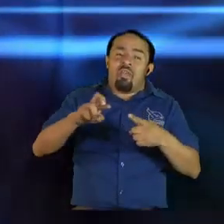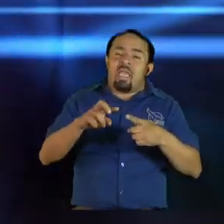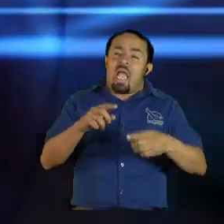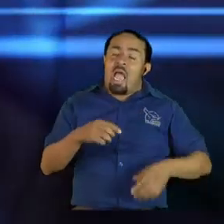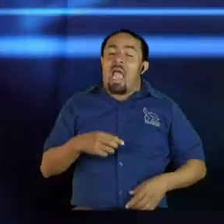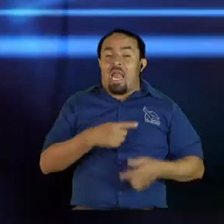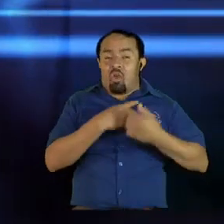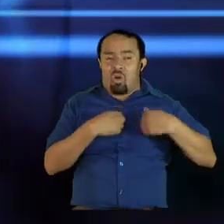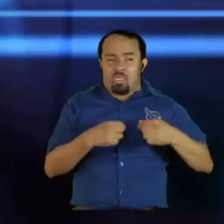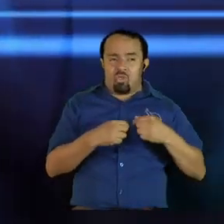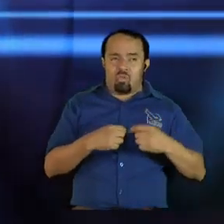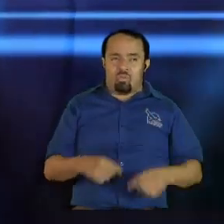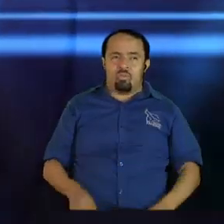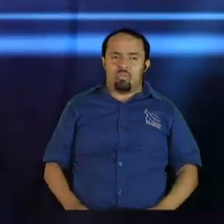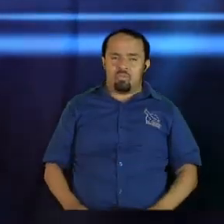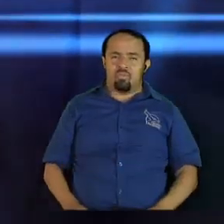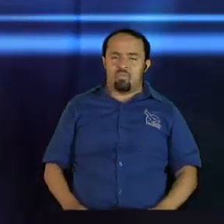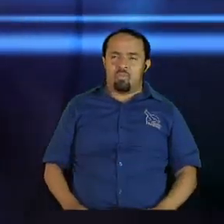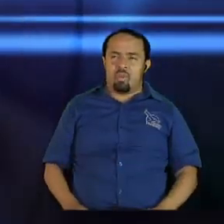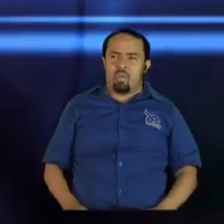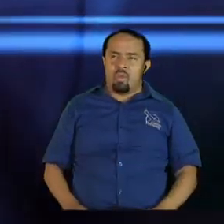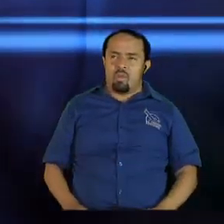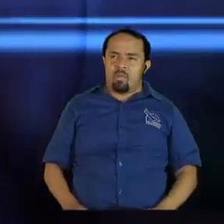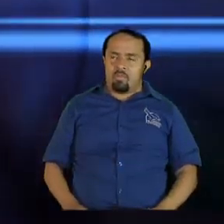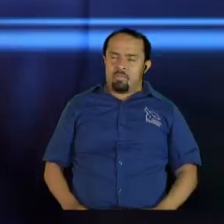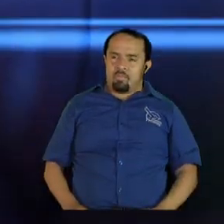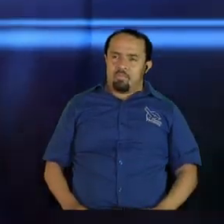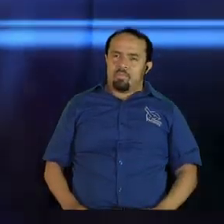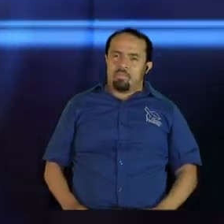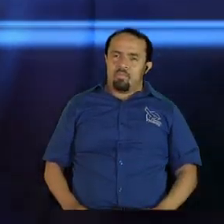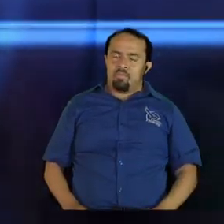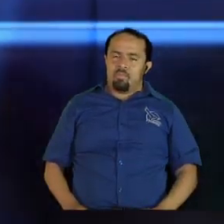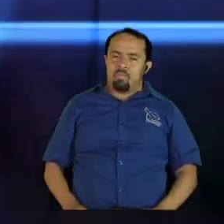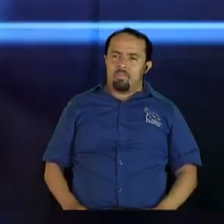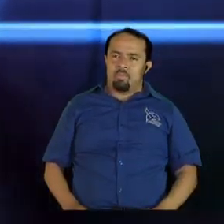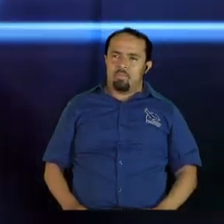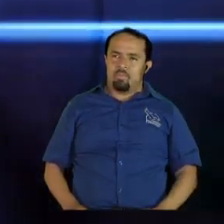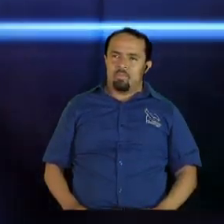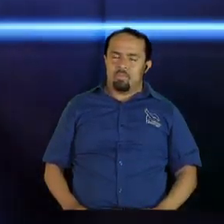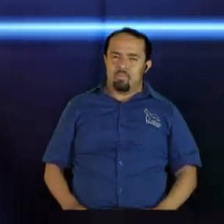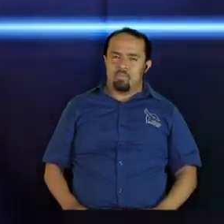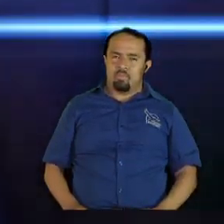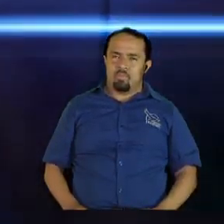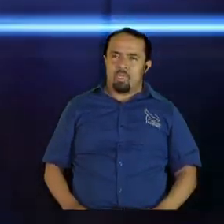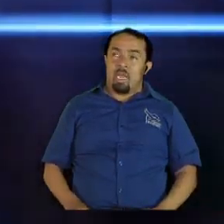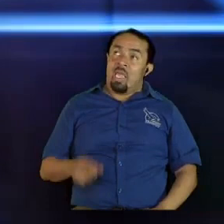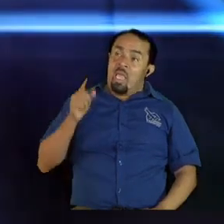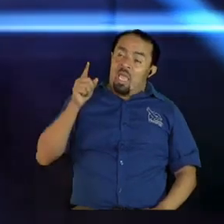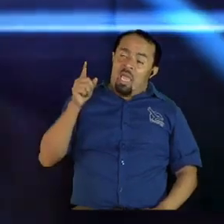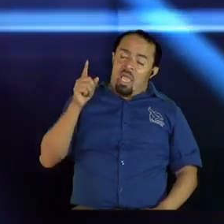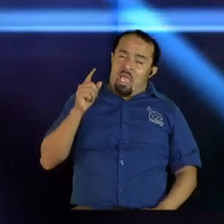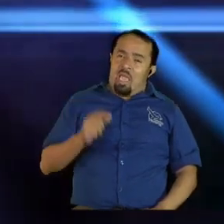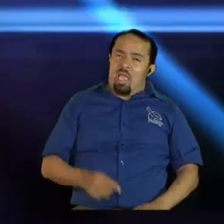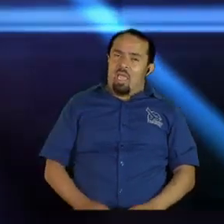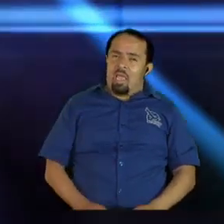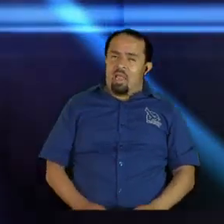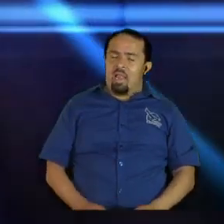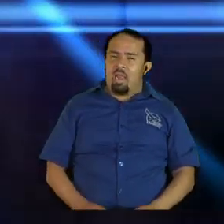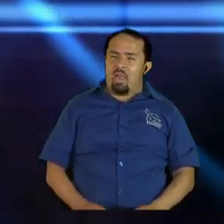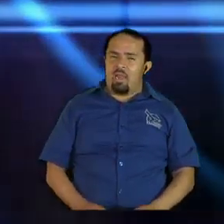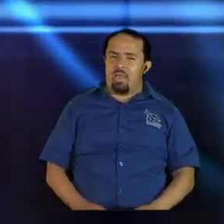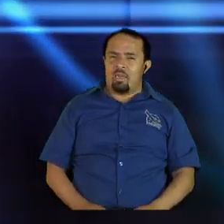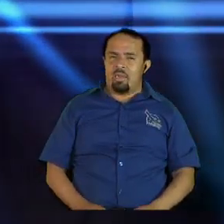Eso, hasta los Bee Gees se preguntaban, ¿verdad? Solo que ellos no decían cómo se purifica, que cómo se